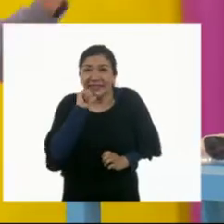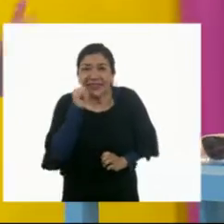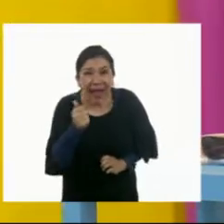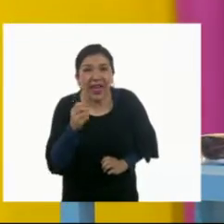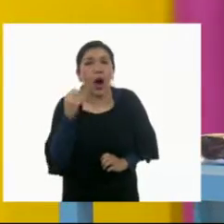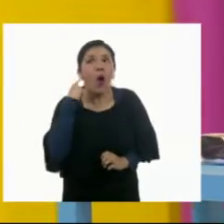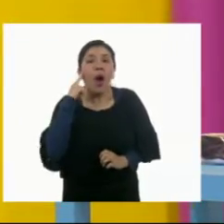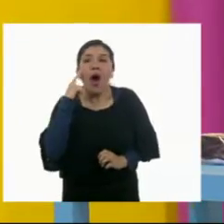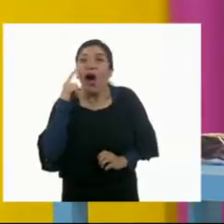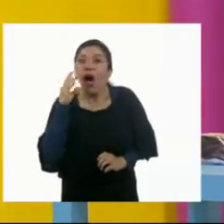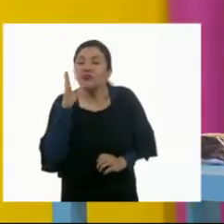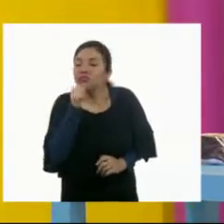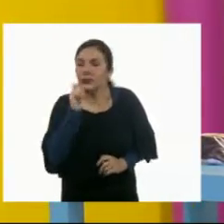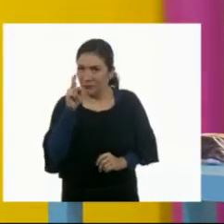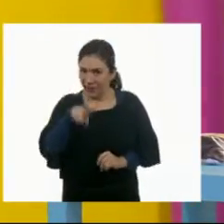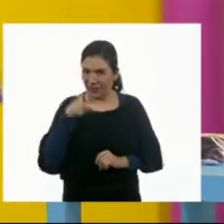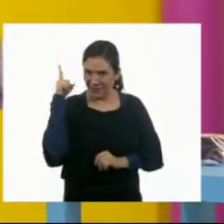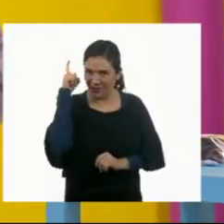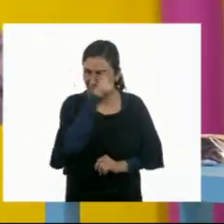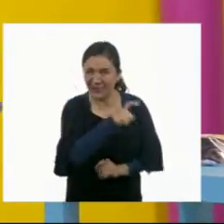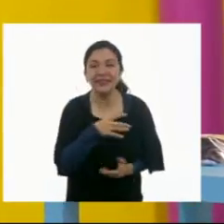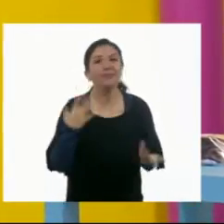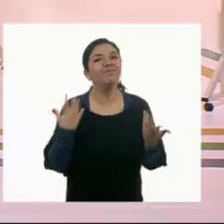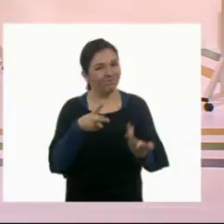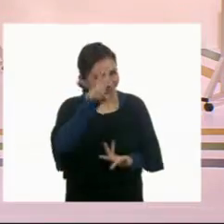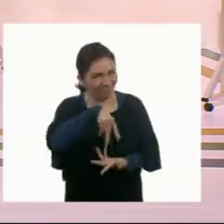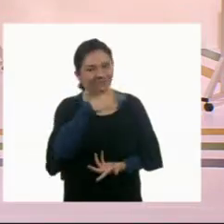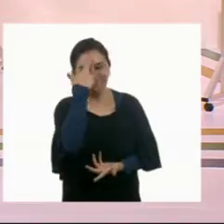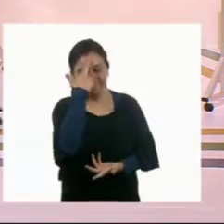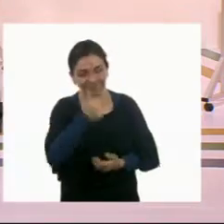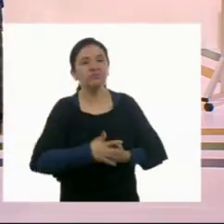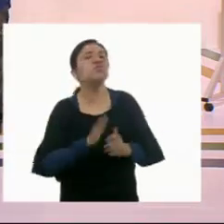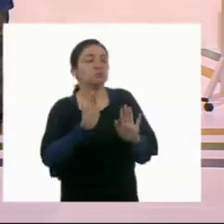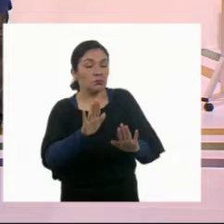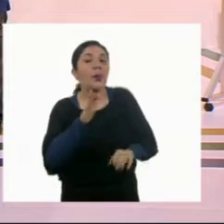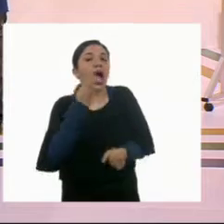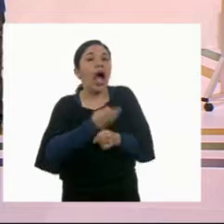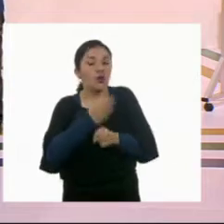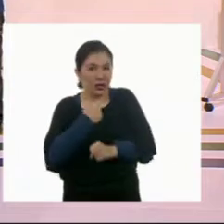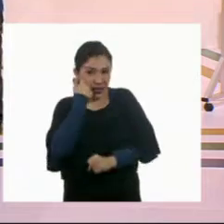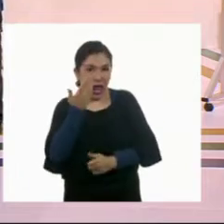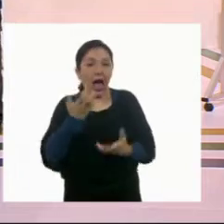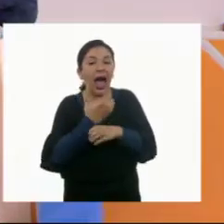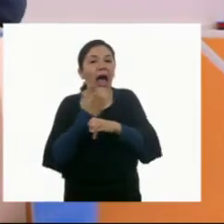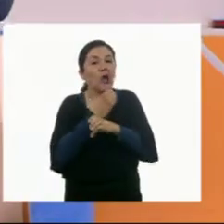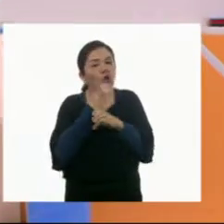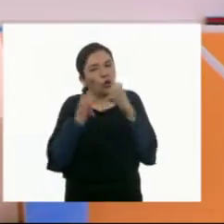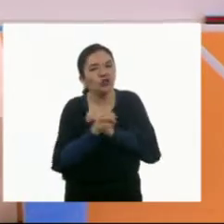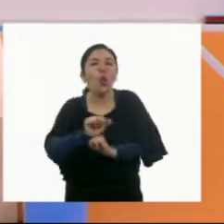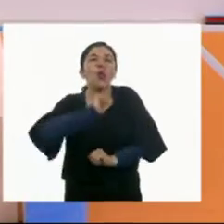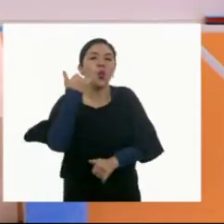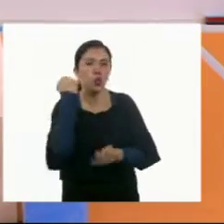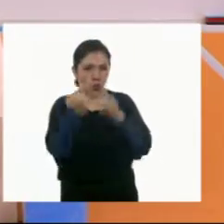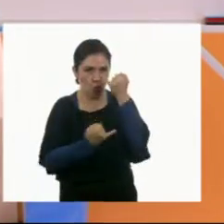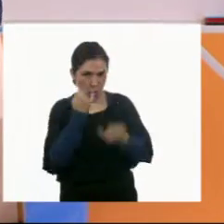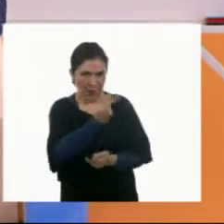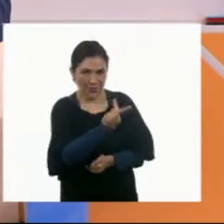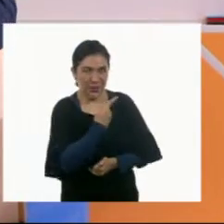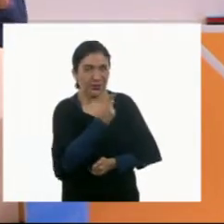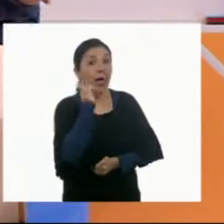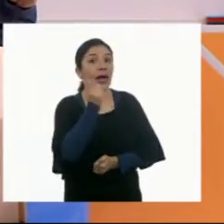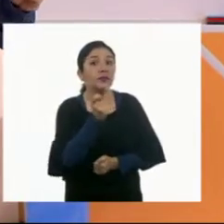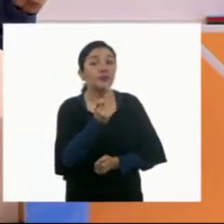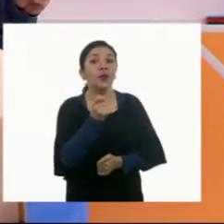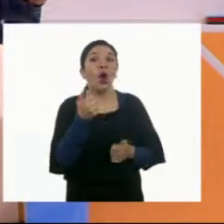o no escucharlos, es muy difícil. Así es, así es. Bueno, a mí me gustaría que ahora pasáramos a otro juego en donde